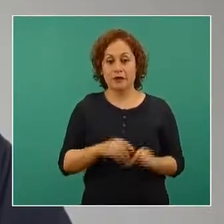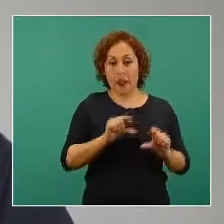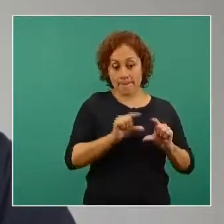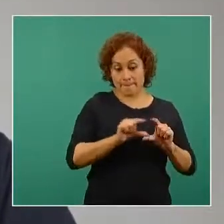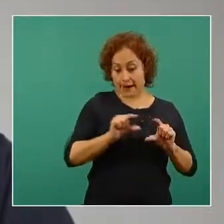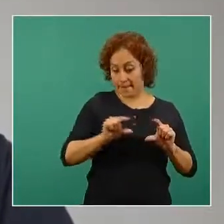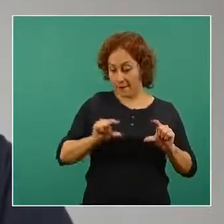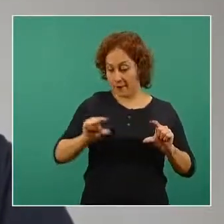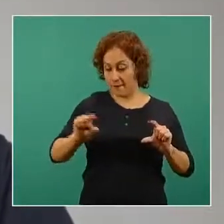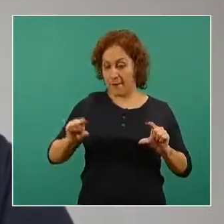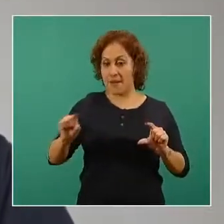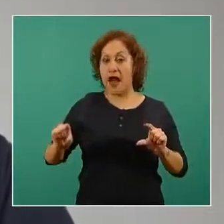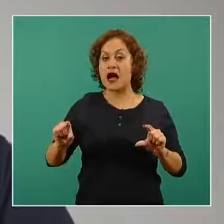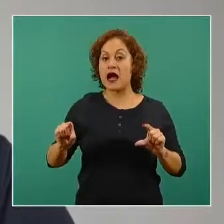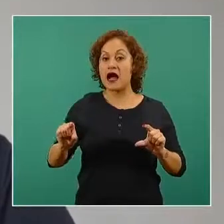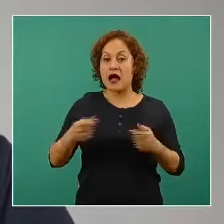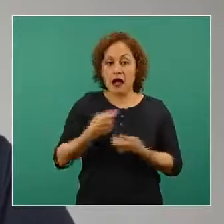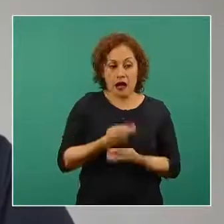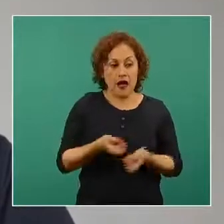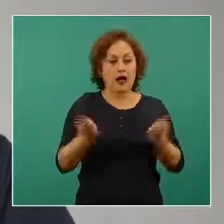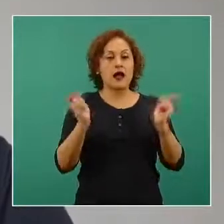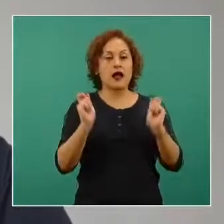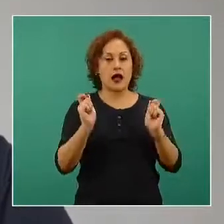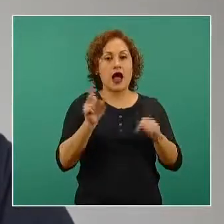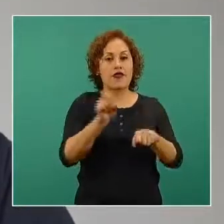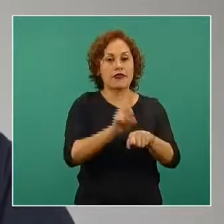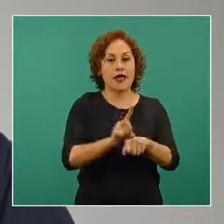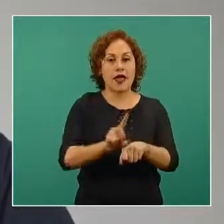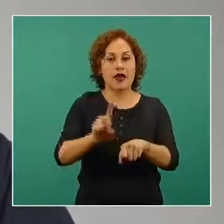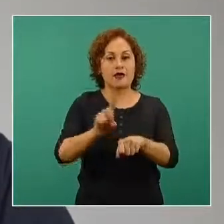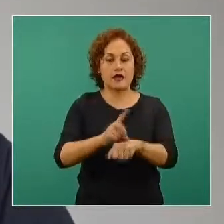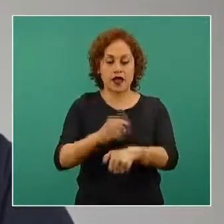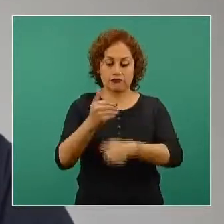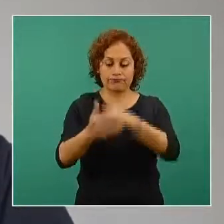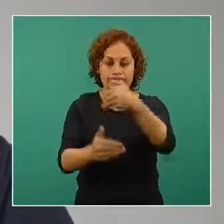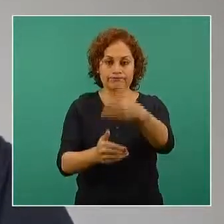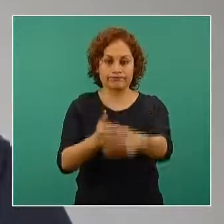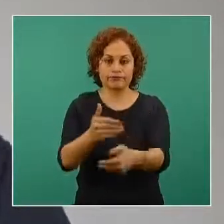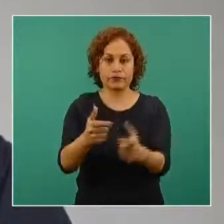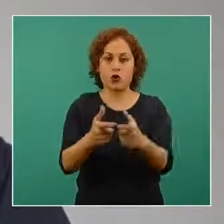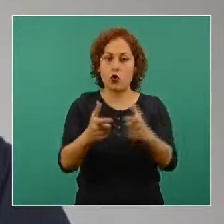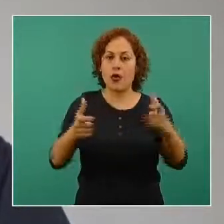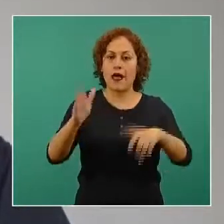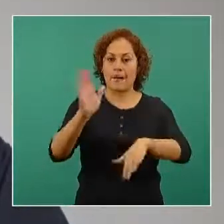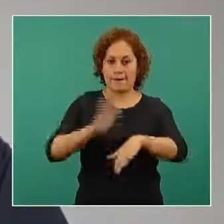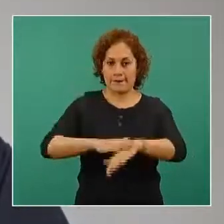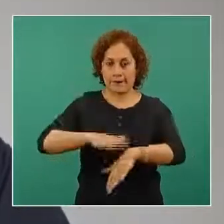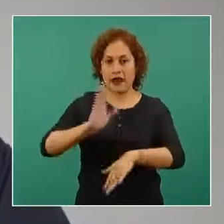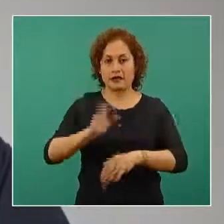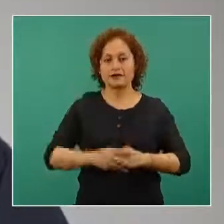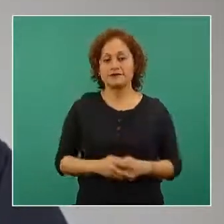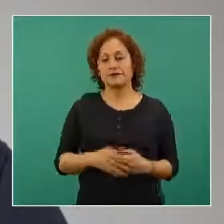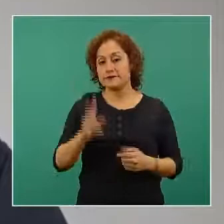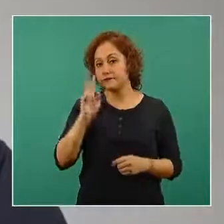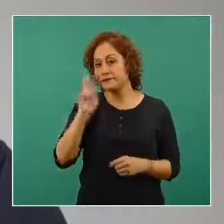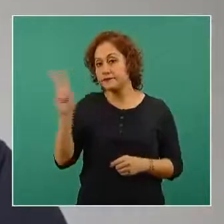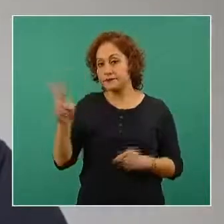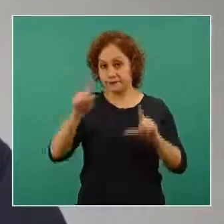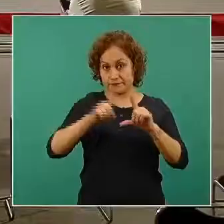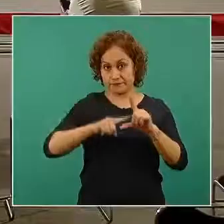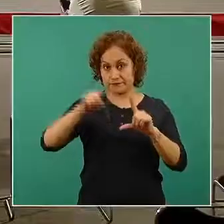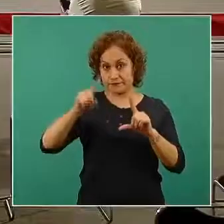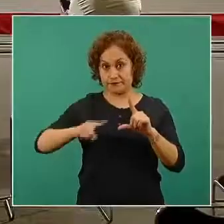que se aplica día por día pueda de seguro volver nuevamente a empezar a incrementarse y cómo la curva que vemos en la